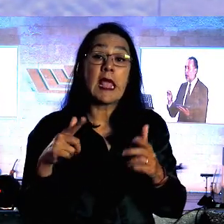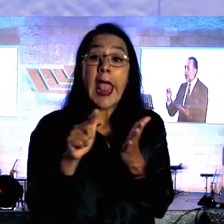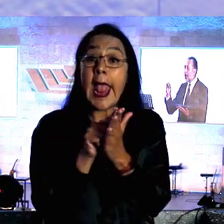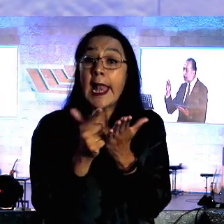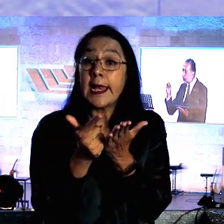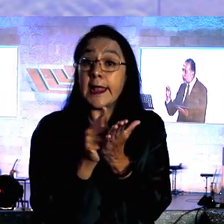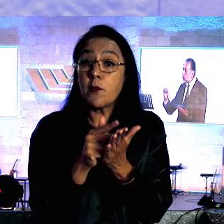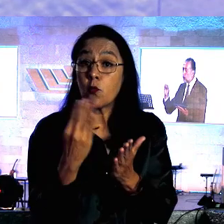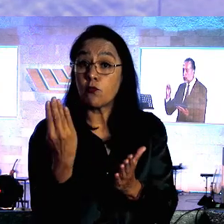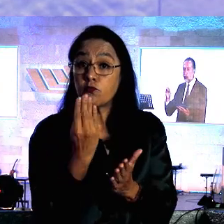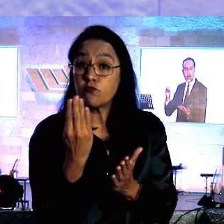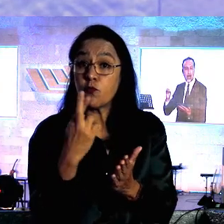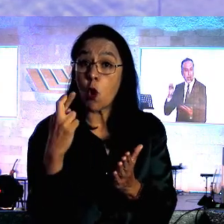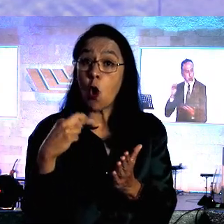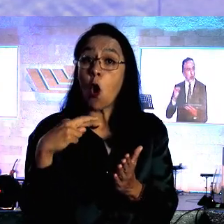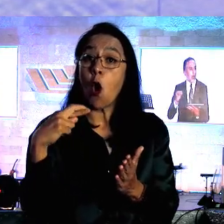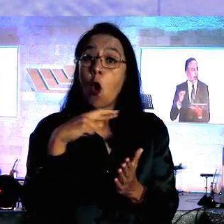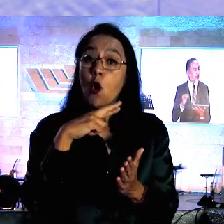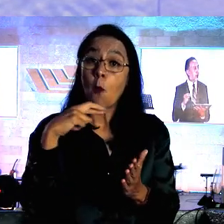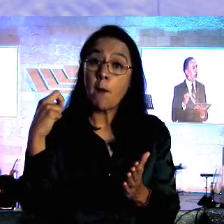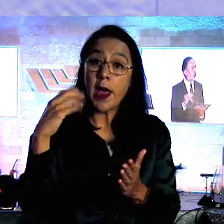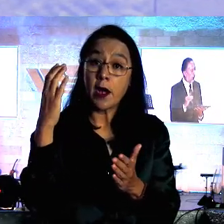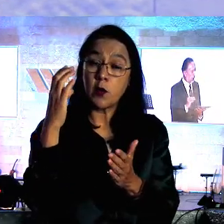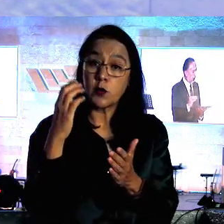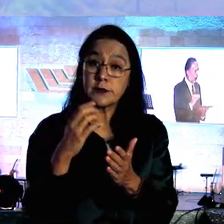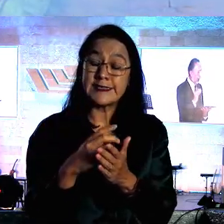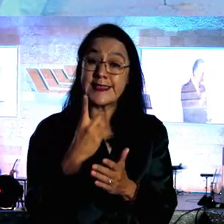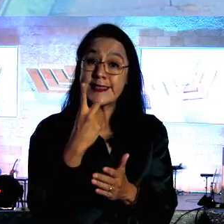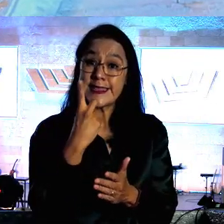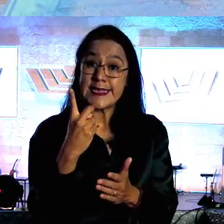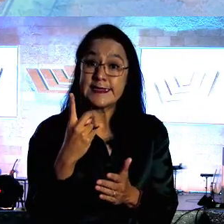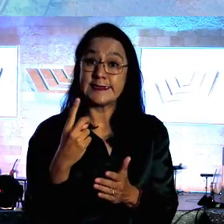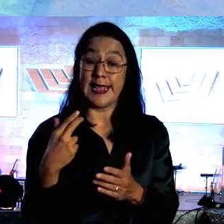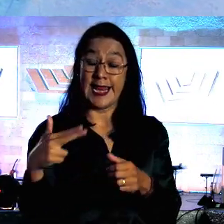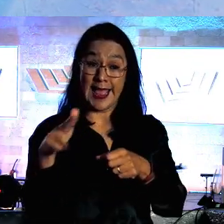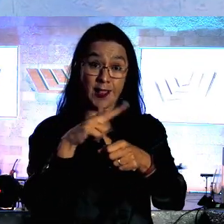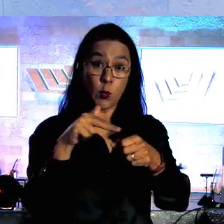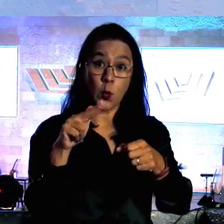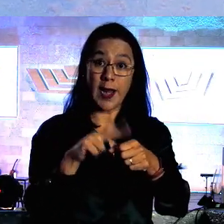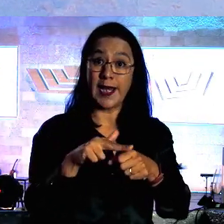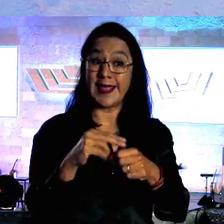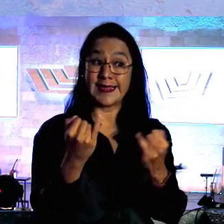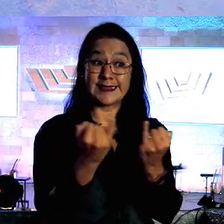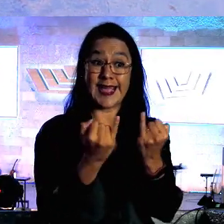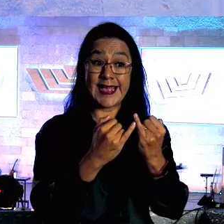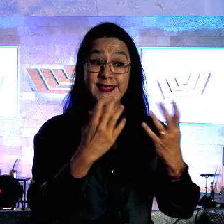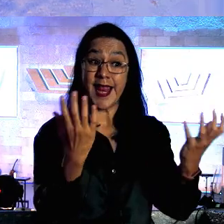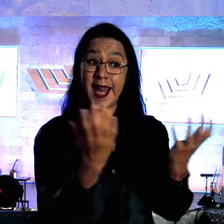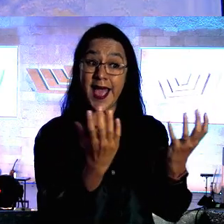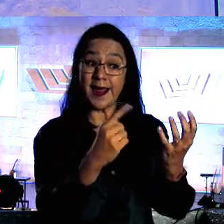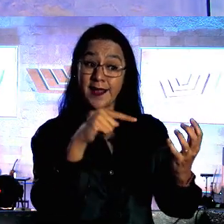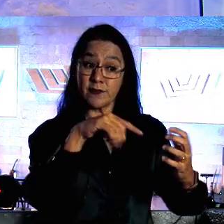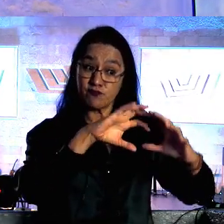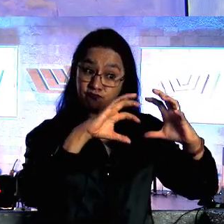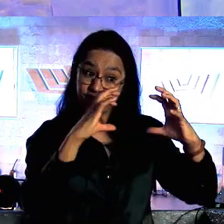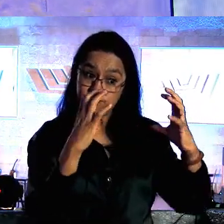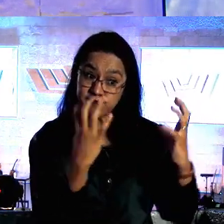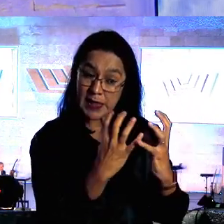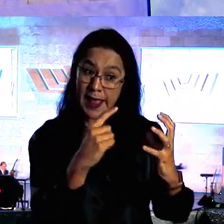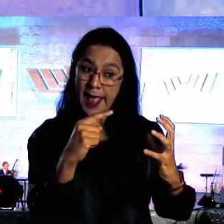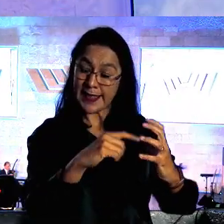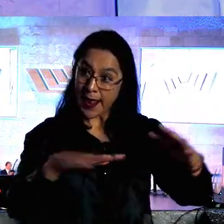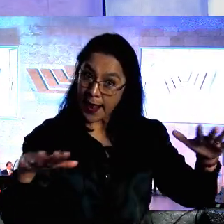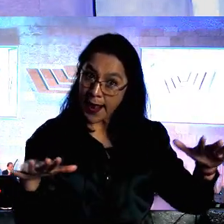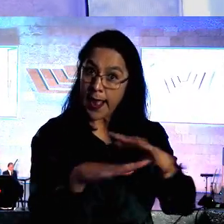que la creación misma la naturaleza misma esa que estamos afectando esa que está teniendo el cambio climático